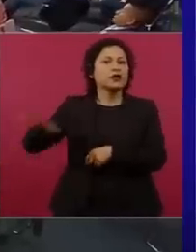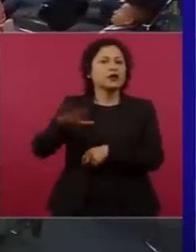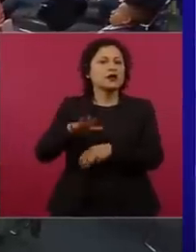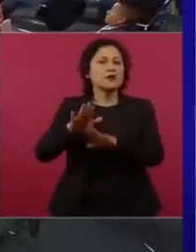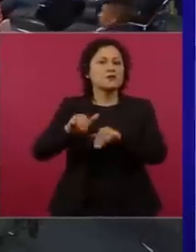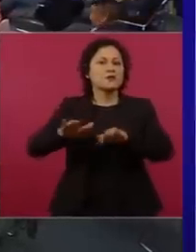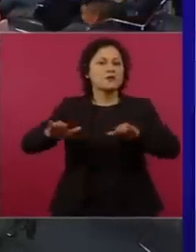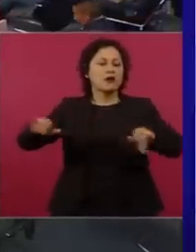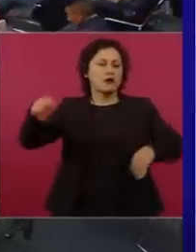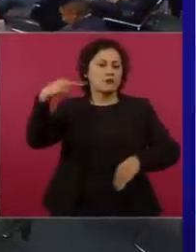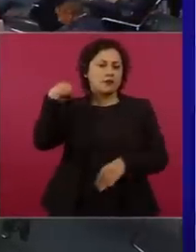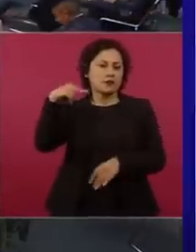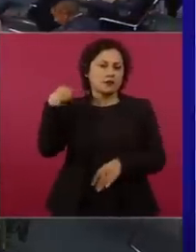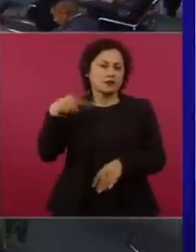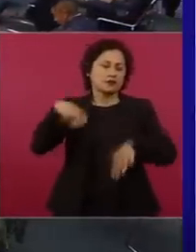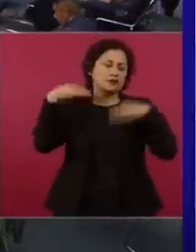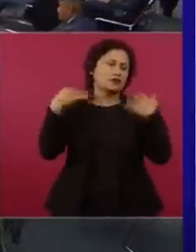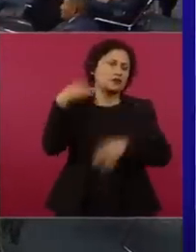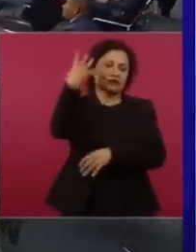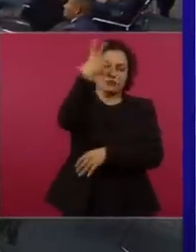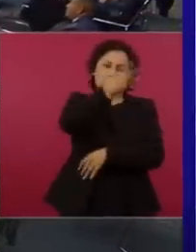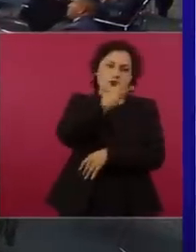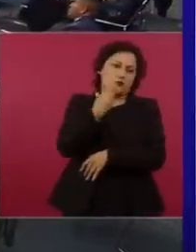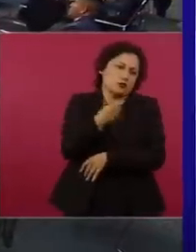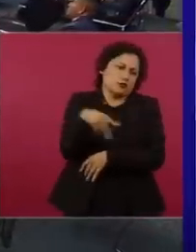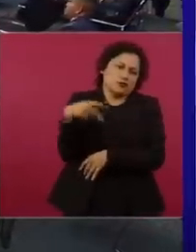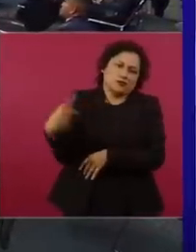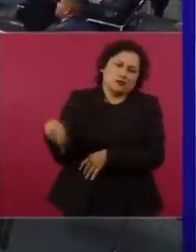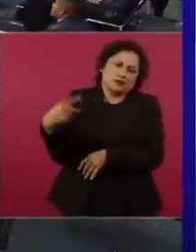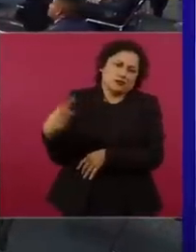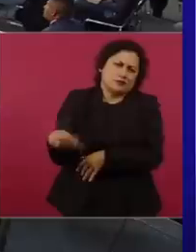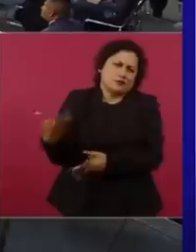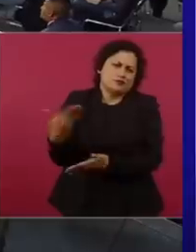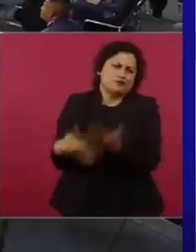de esplendor, de gran desarrollo.